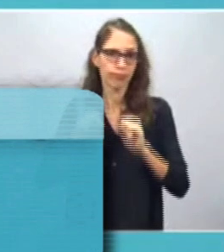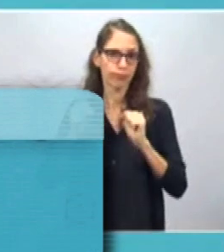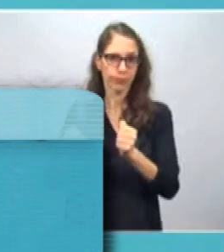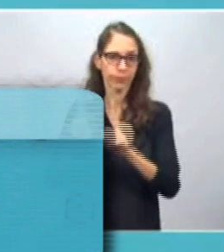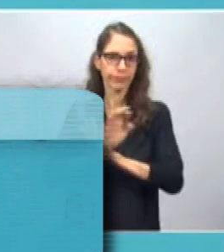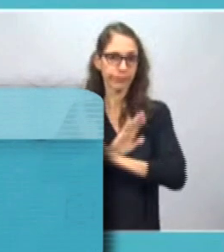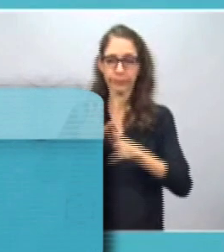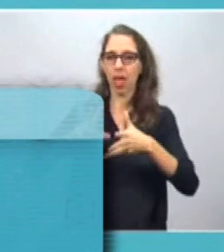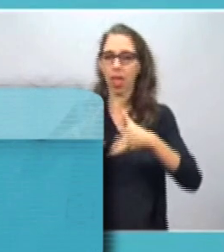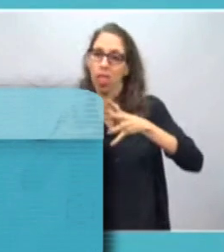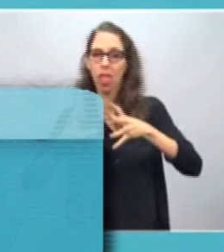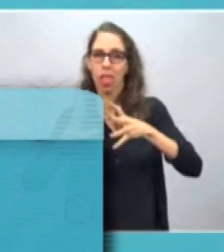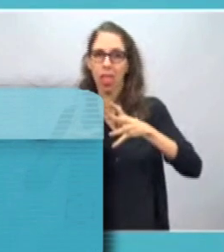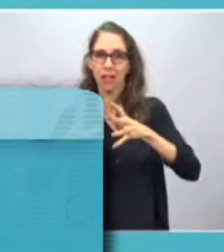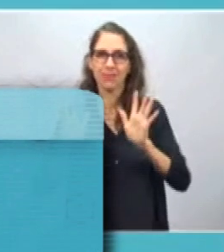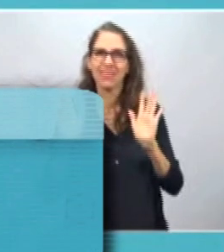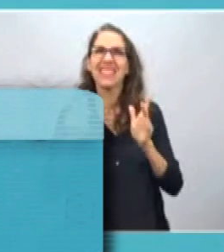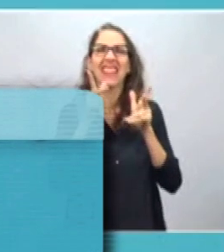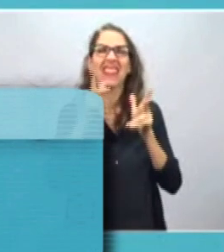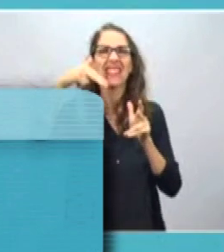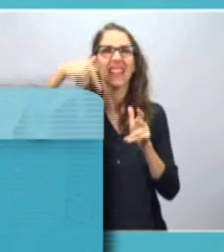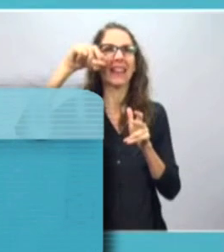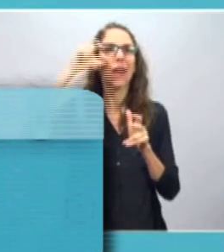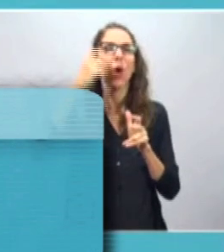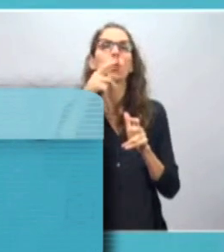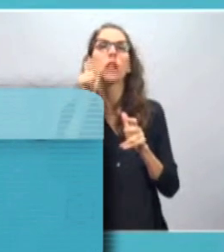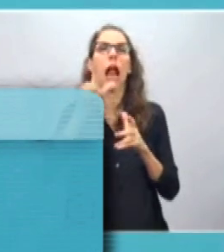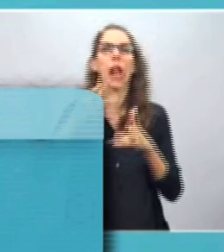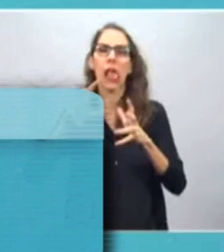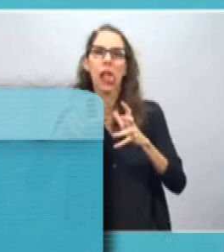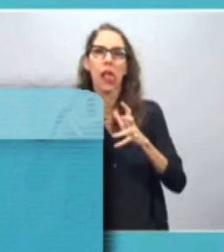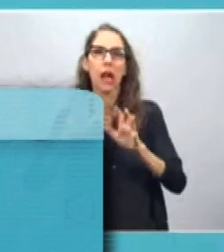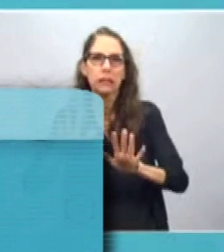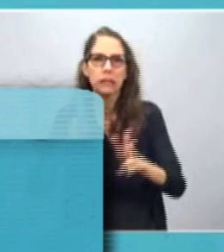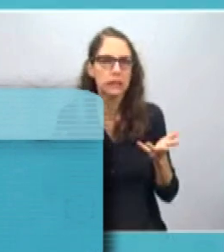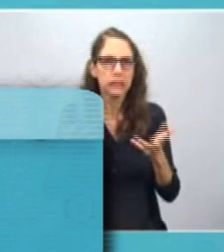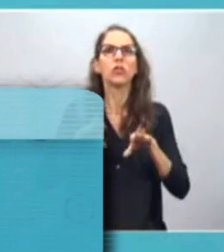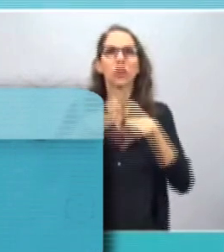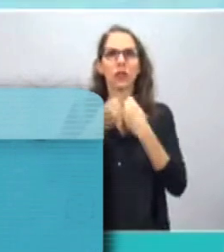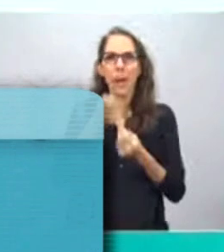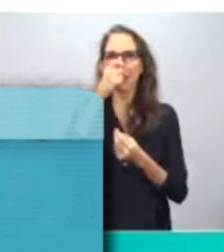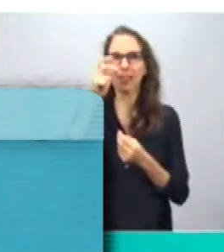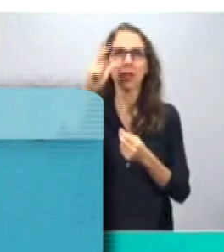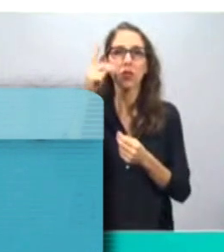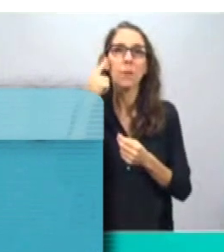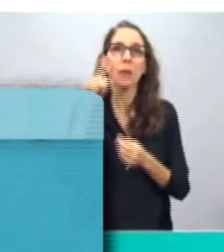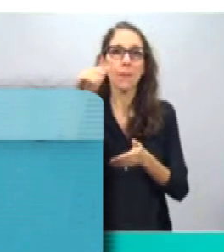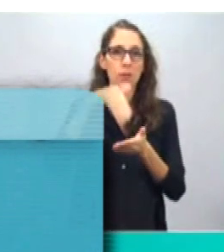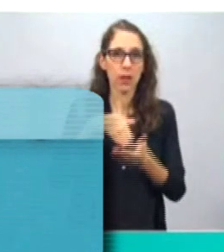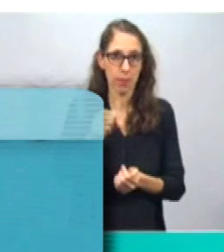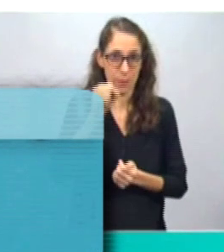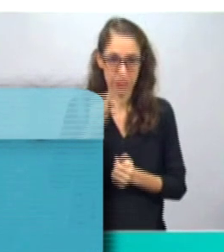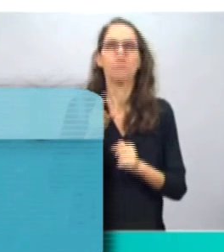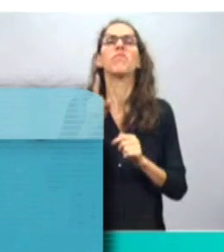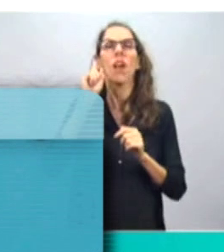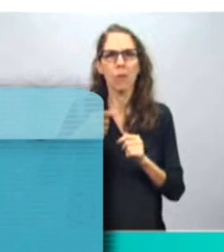paradas, neutralizadas, como se suele decir técnicamente, por más de 28.000 millones de pesos. Los convenios que tenía Nación